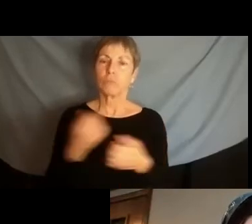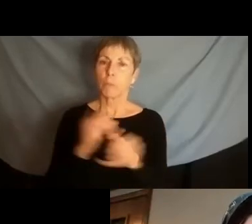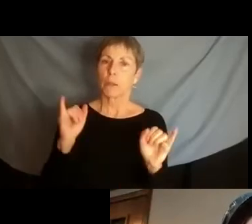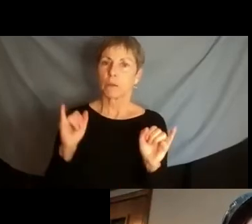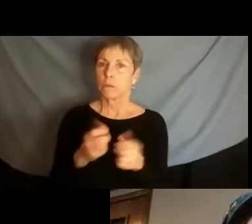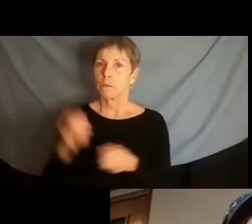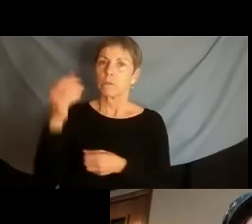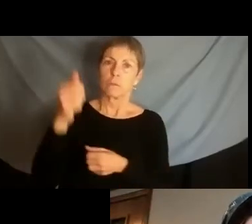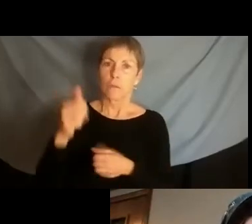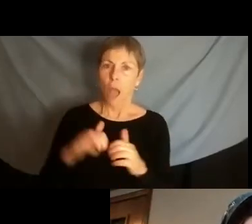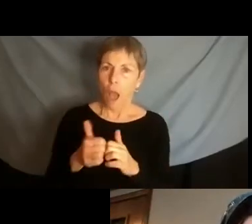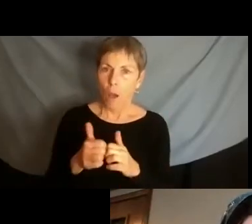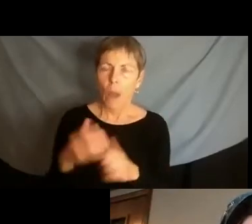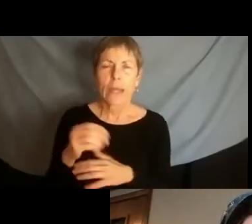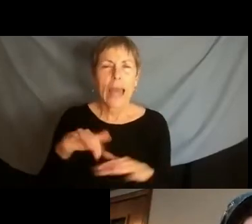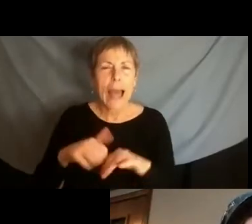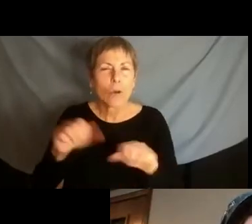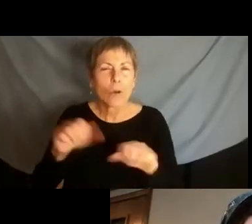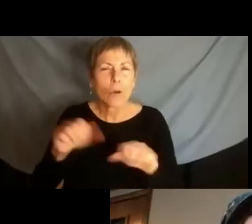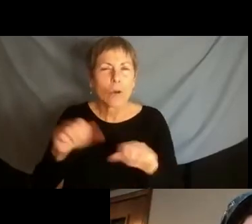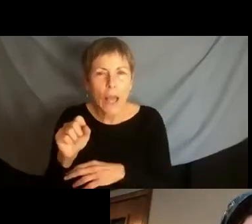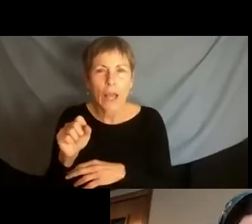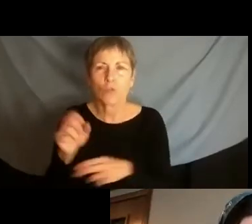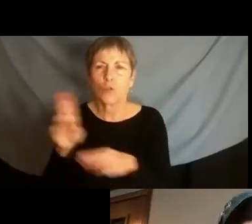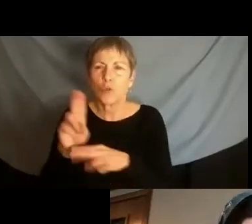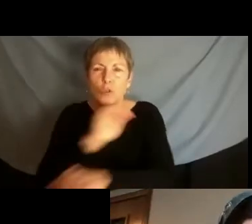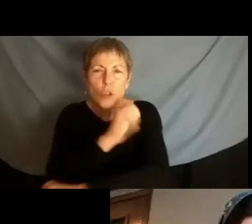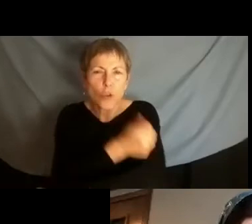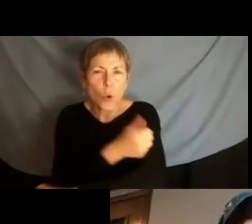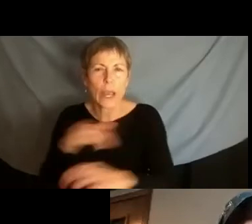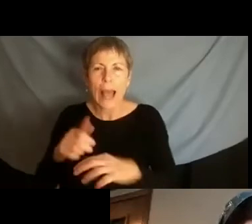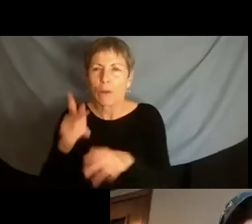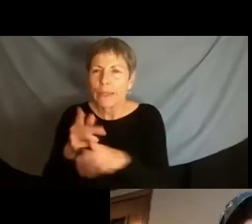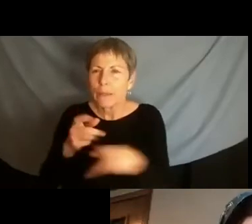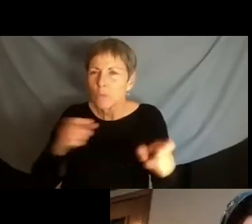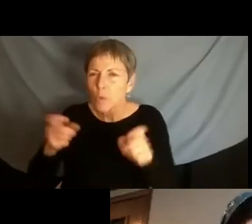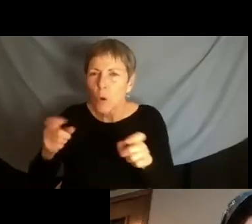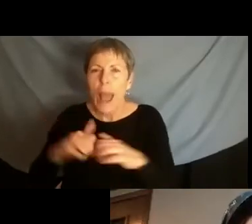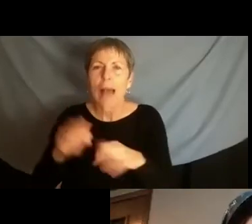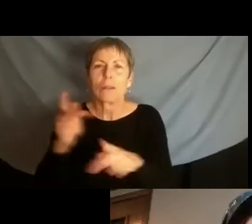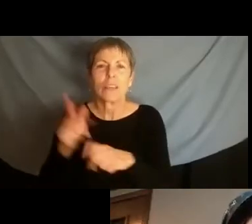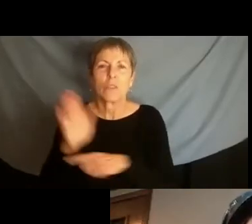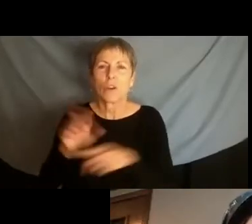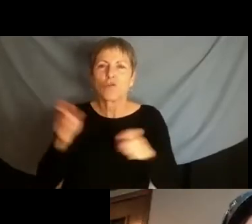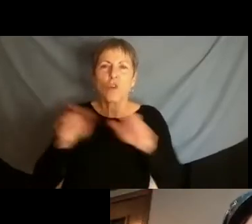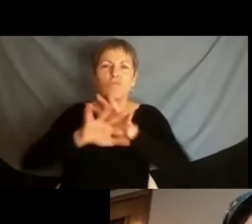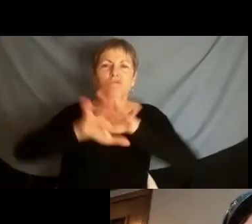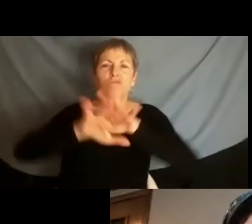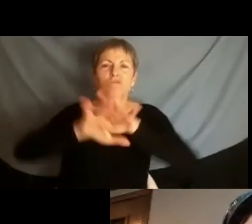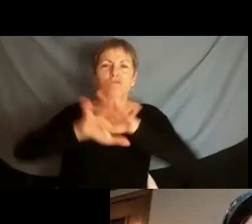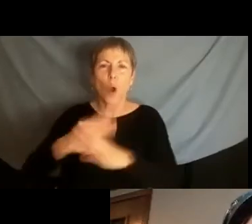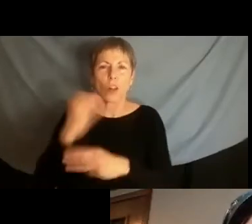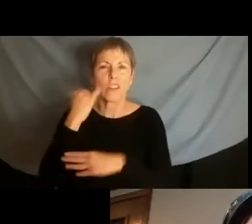su soberanía? ¿Y cómo ejercitaría su posición y autoridad y control